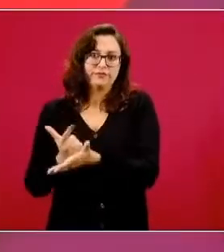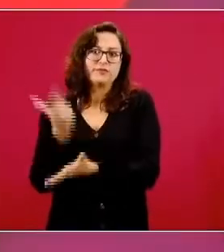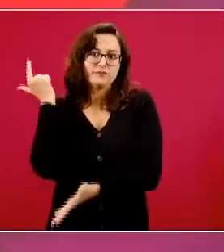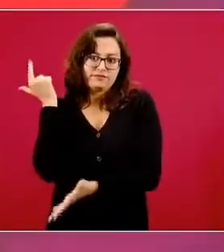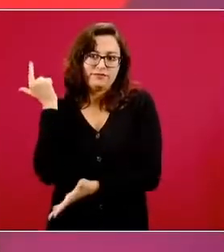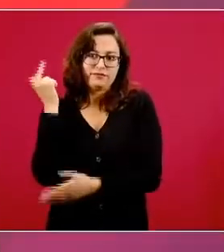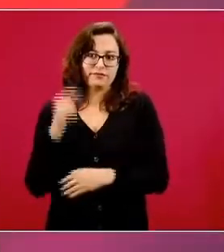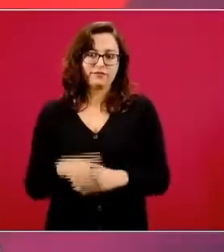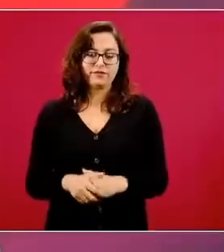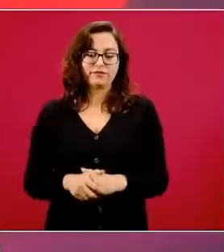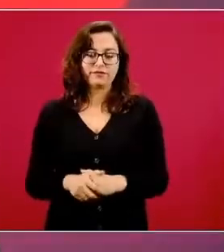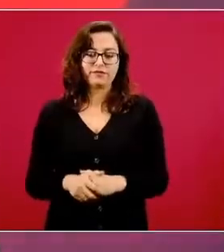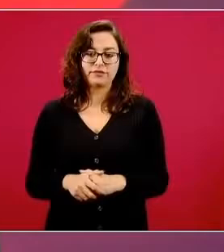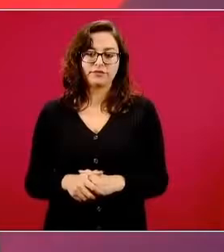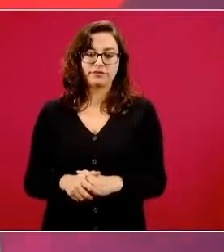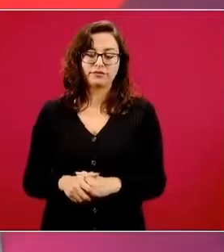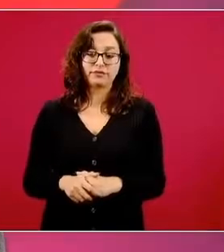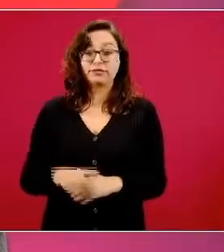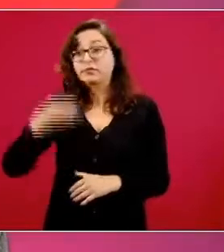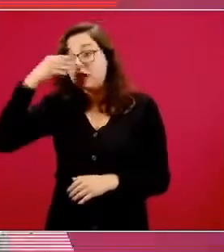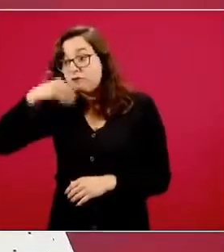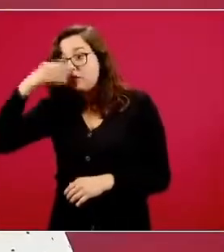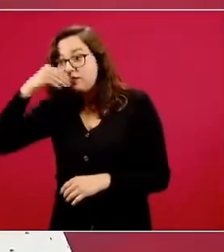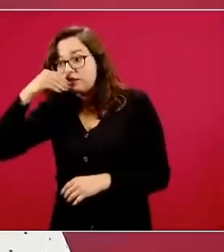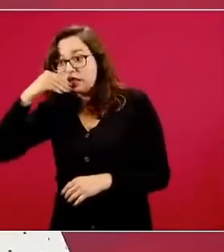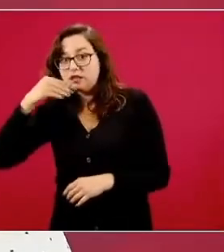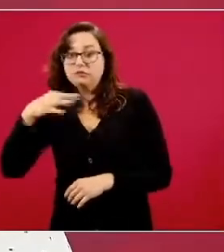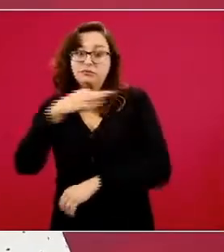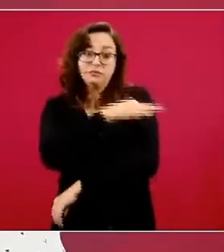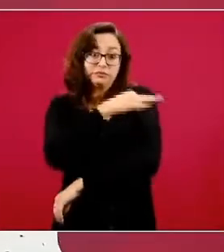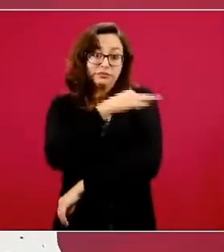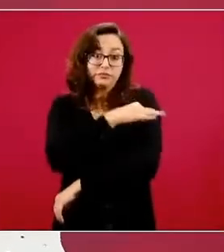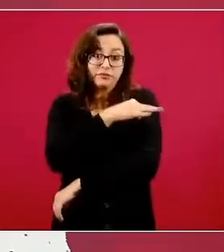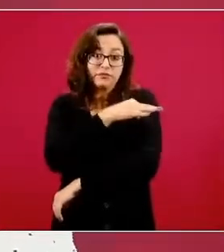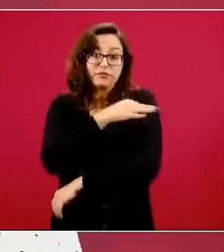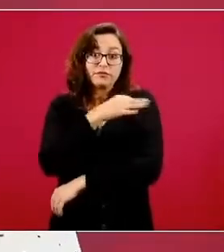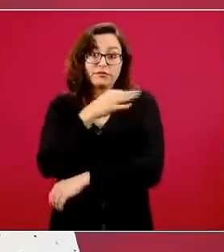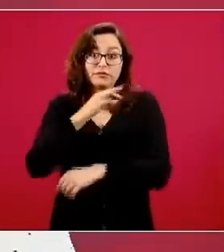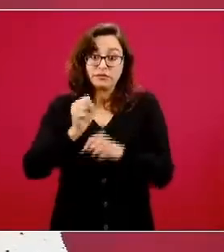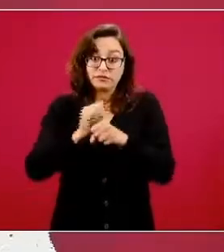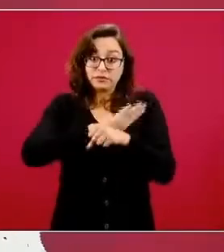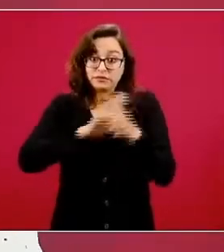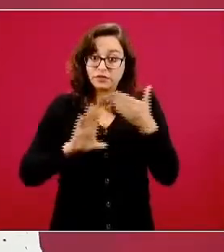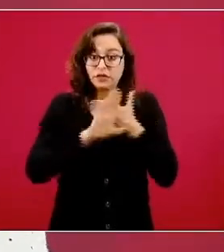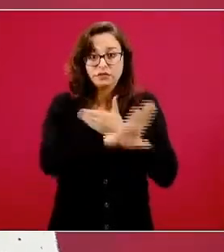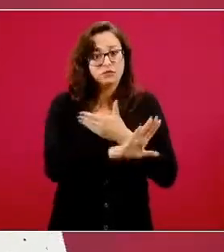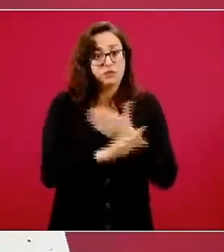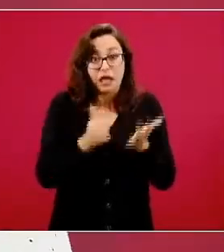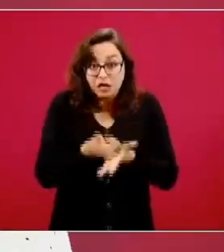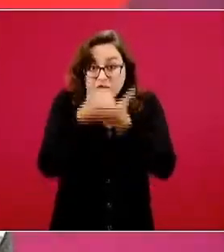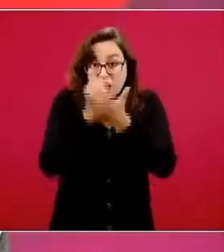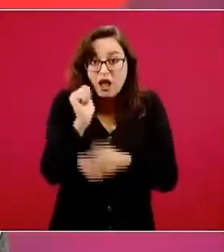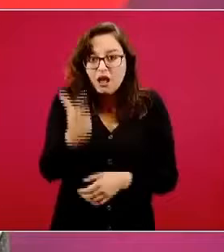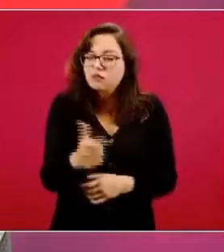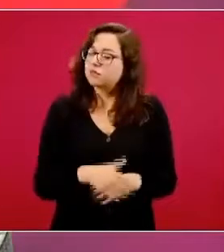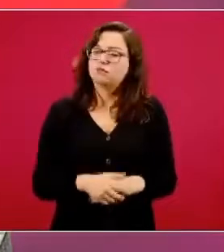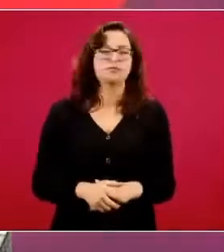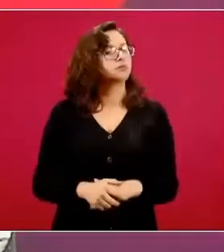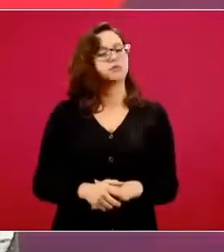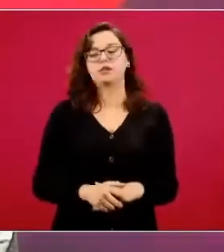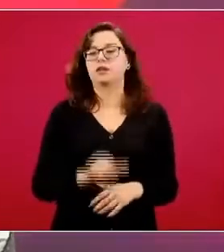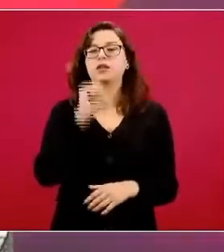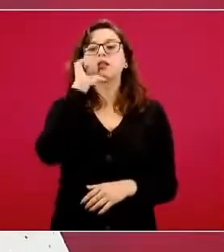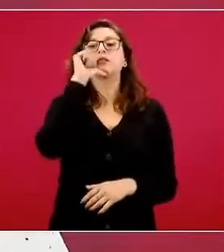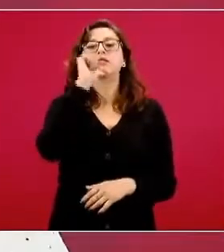riesgo de complicarme de influenza. No me va a ayudar para el coronavirus, definitivamente no lo va a hacer. La vacuna contra influenza